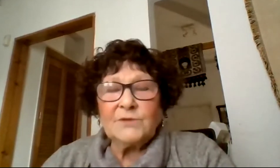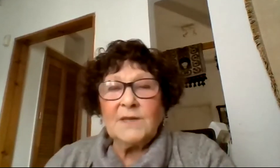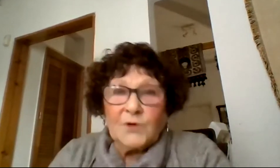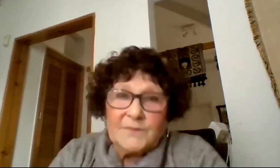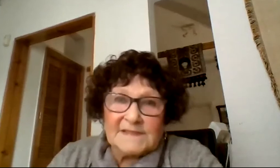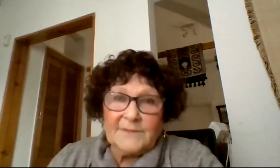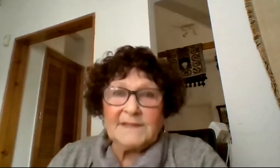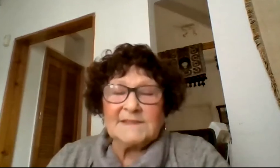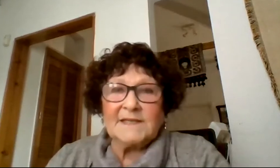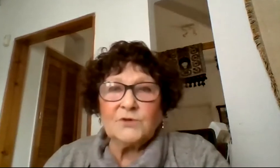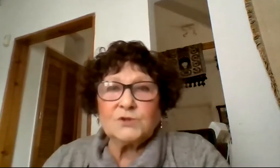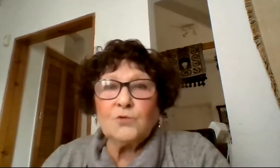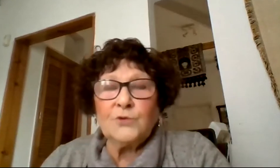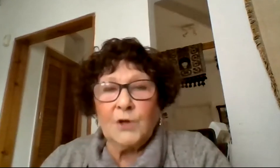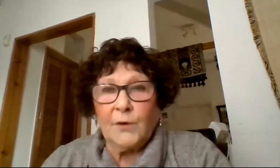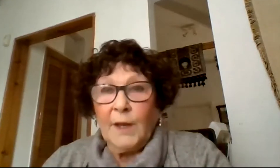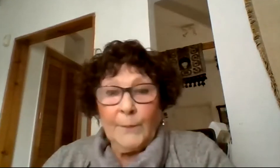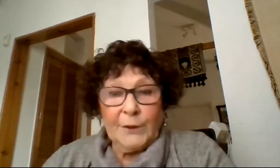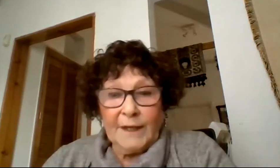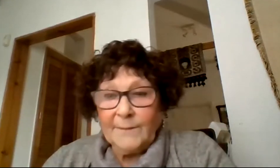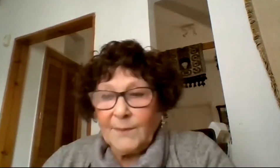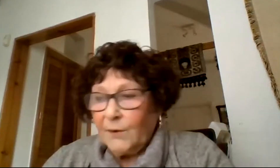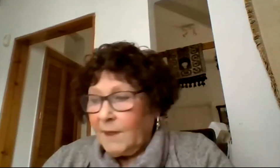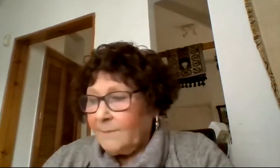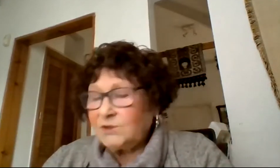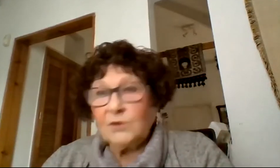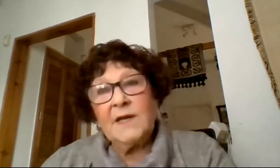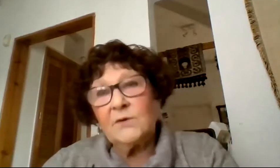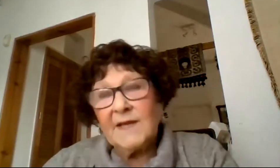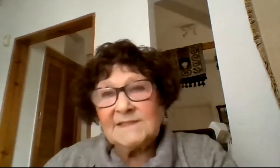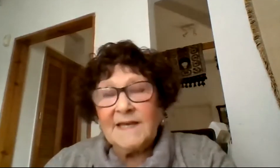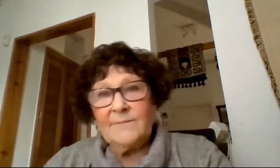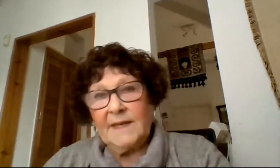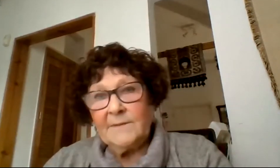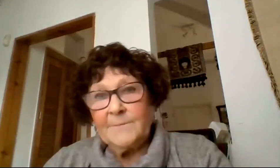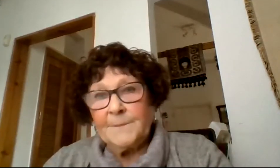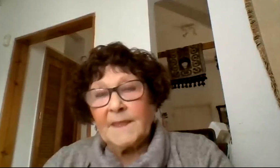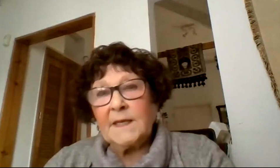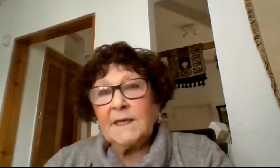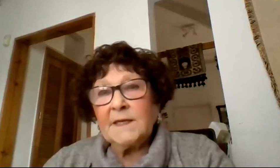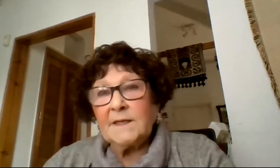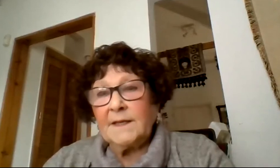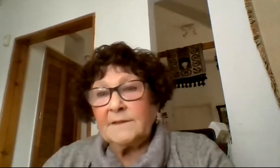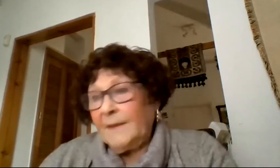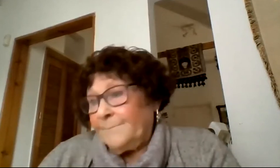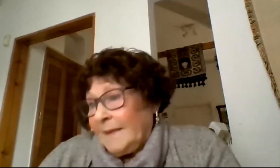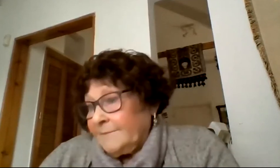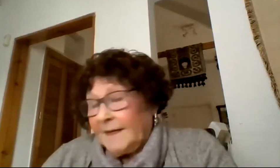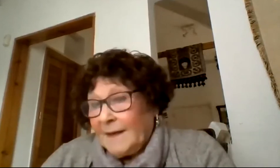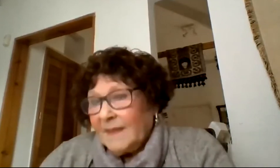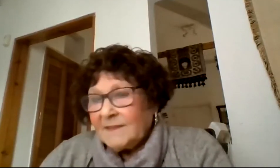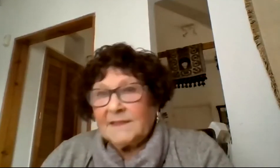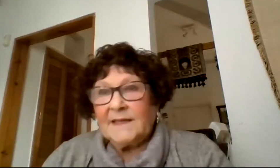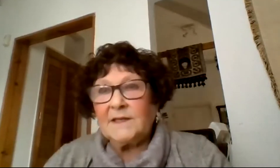del autismo y viceversa. Yo estudio, por ejemplo, personas con Alzheimer que